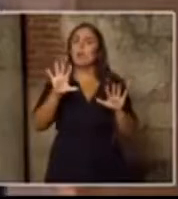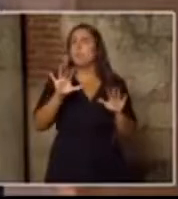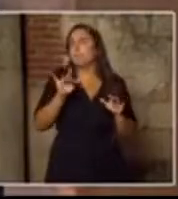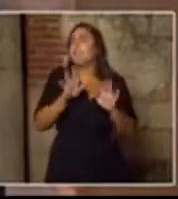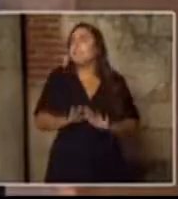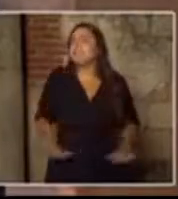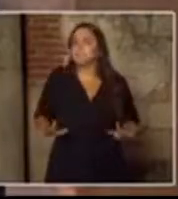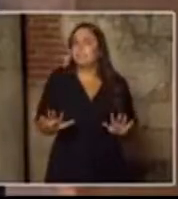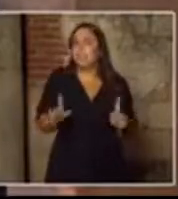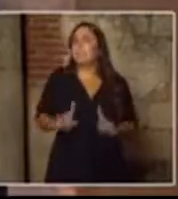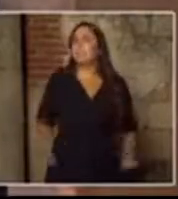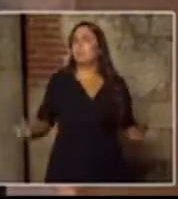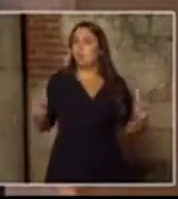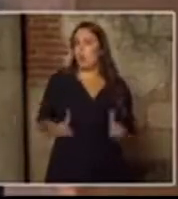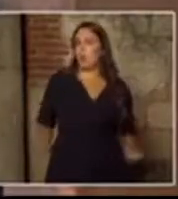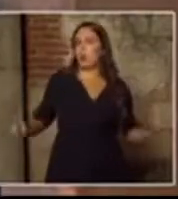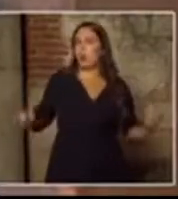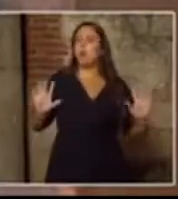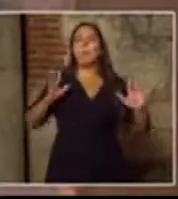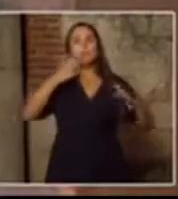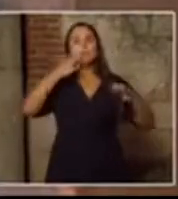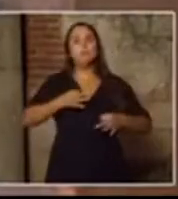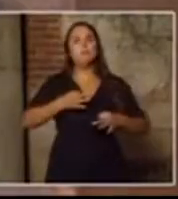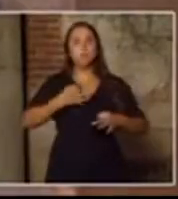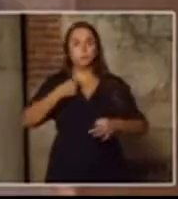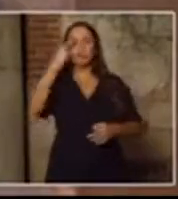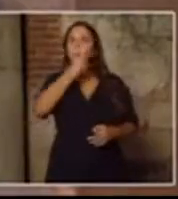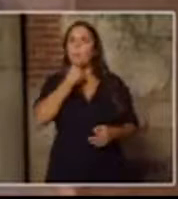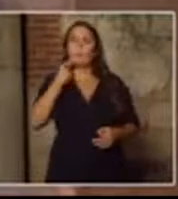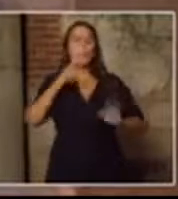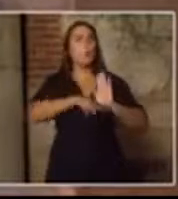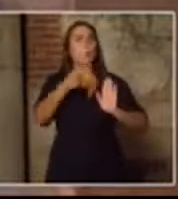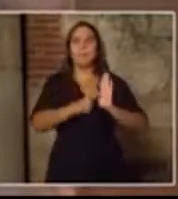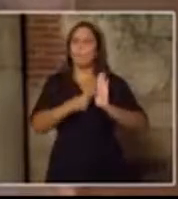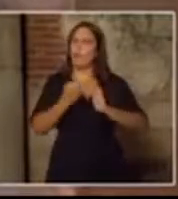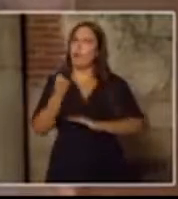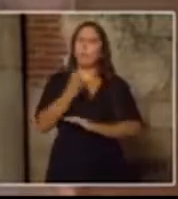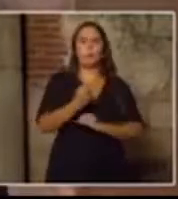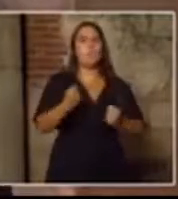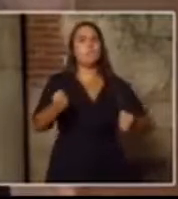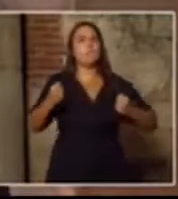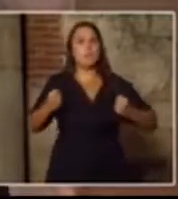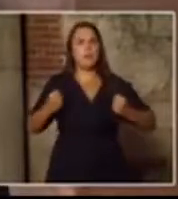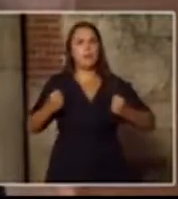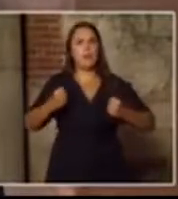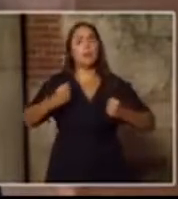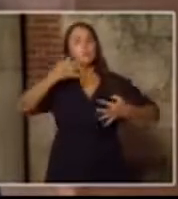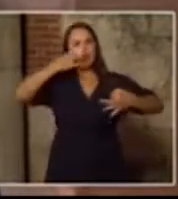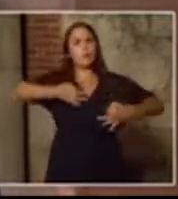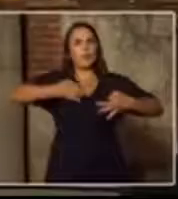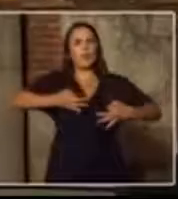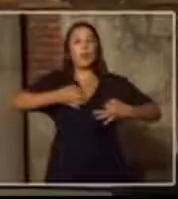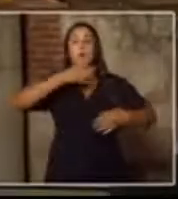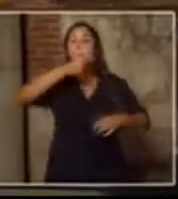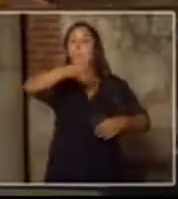y, sobre todo, con el pleno compromiso, apoyo, firmeza y determinación de los